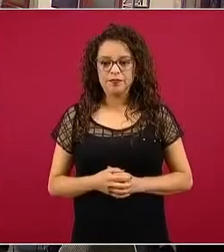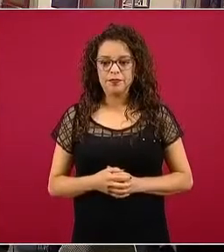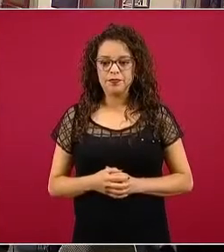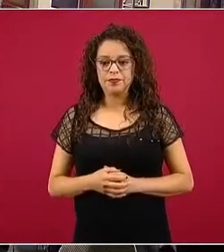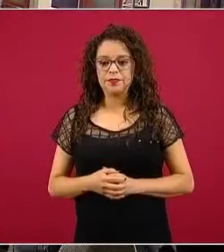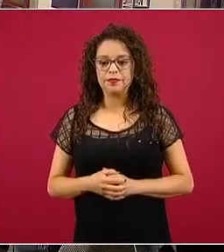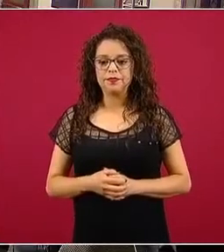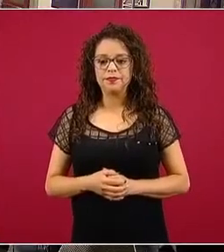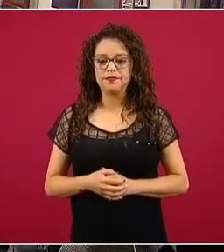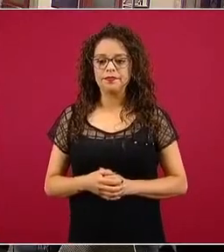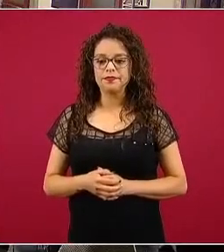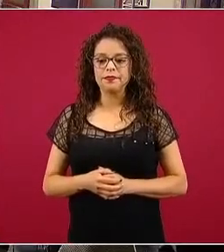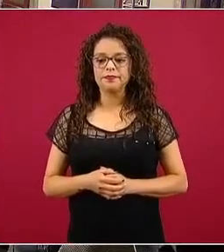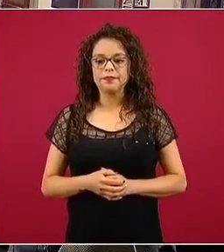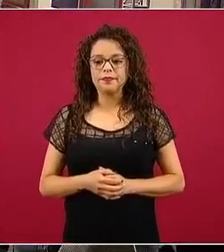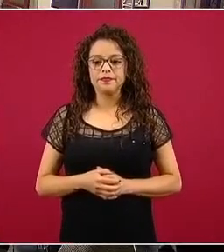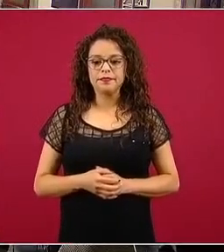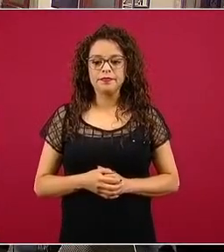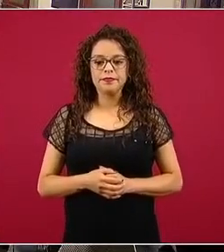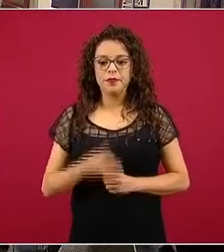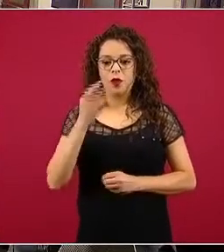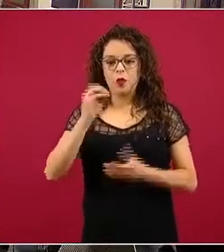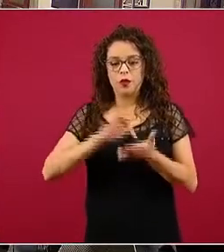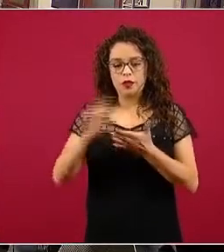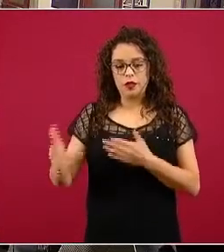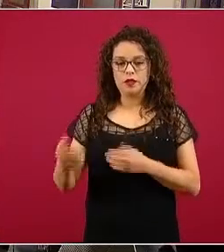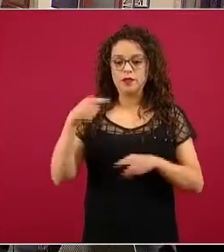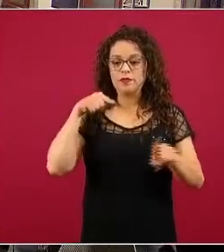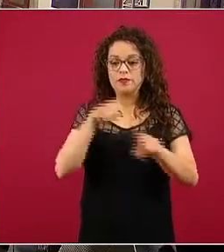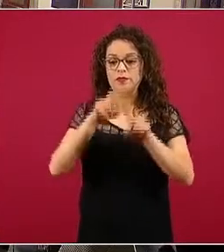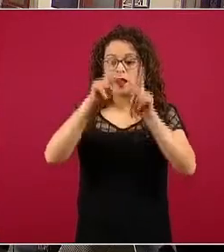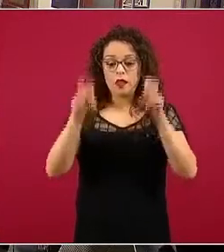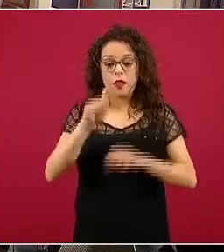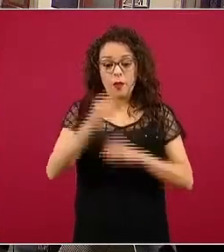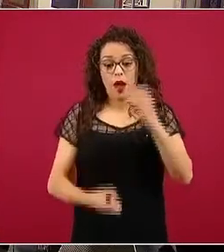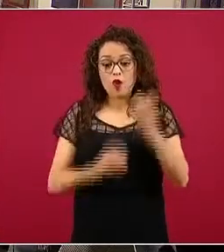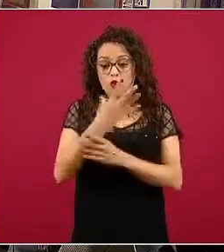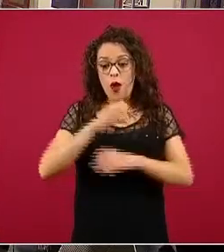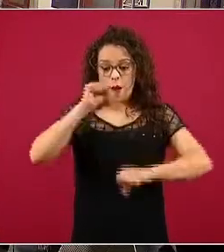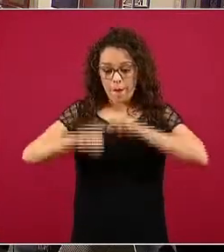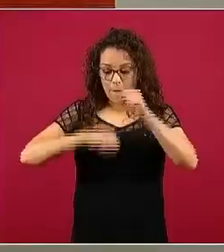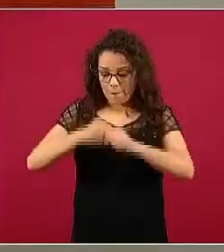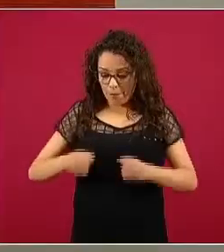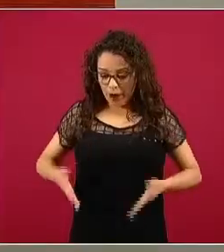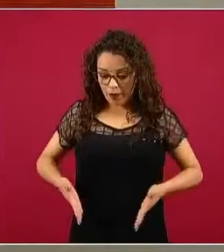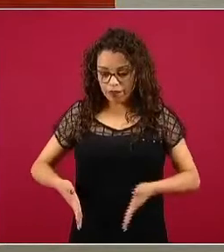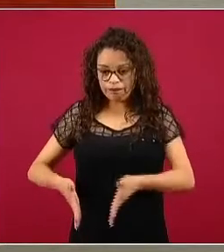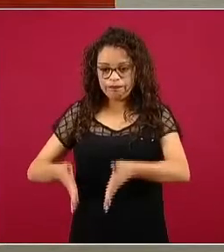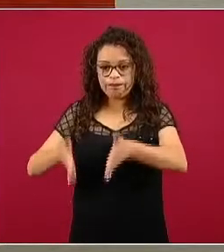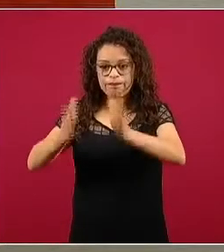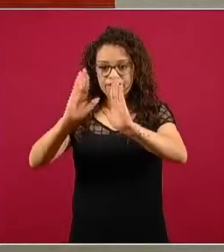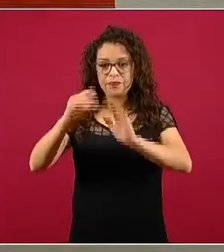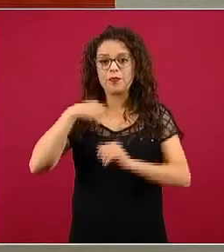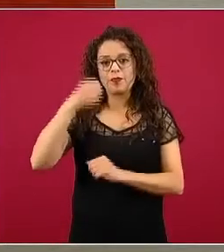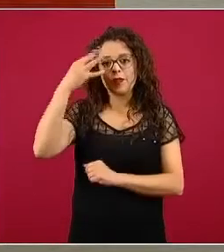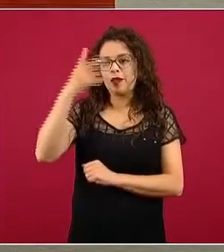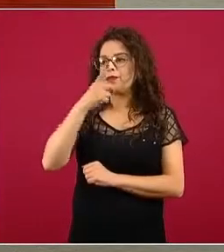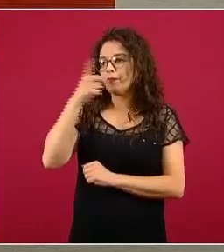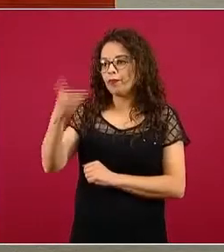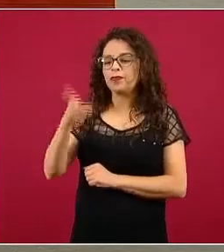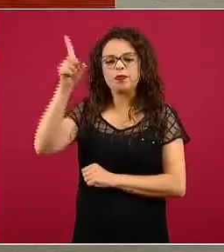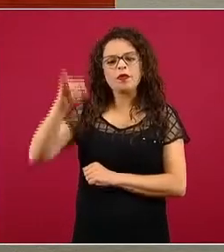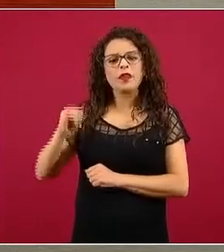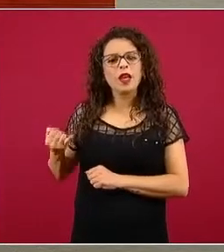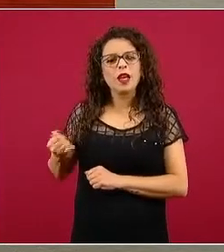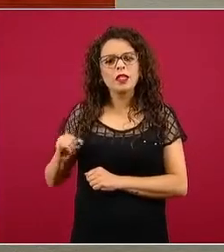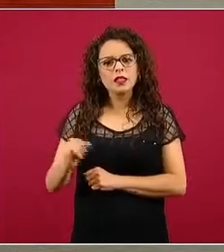Muchas gracias. En el caso de las ciclovías emergentes que se han instalado, de hecho se me olvidó mencionar, hay una en Insurgentes,